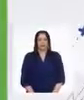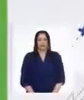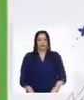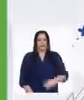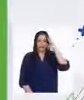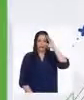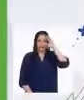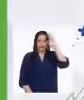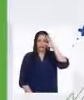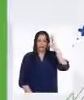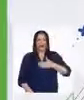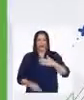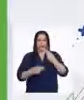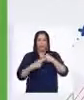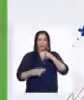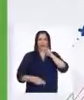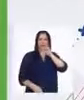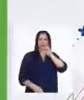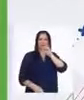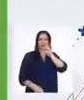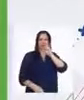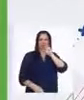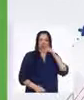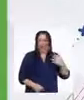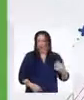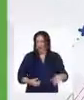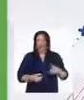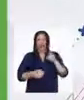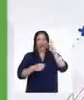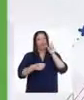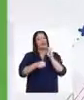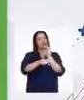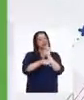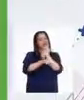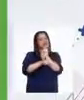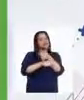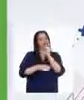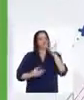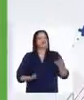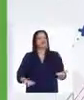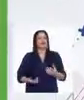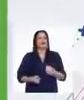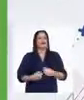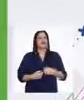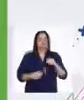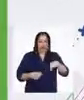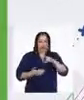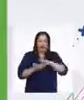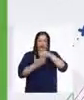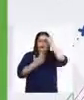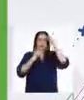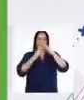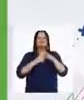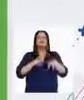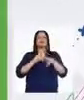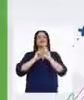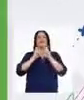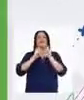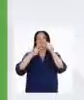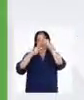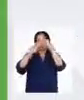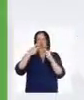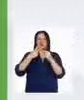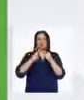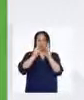Hola chicos y chicas, mi nombre es Miguel Ángel Quiroga, soy coach integral y mentor vocacional y estoy aquí en Aprende en Casa para responder un par